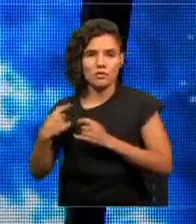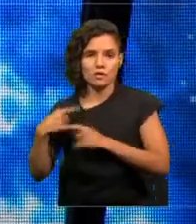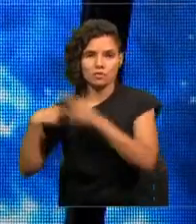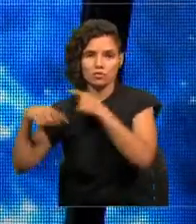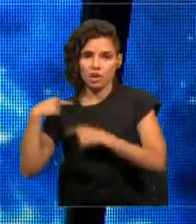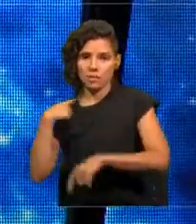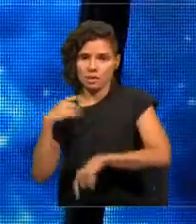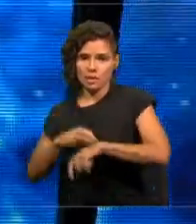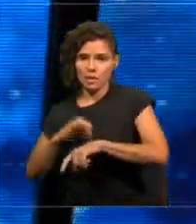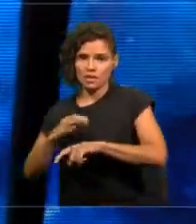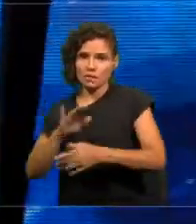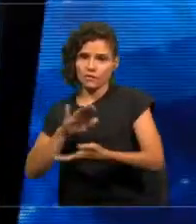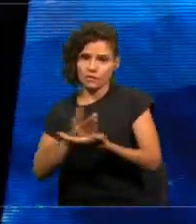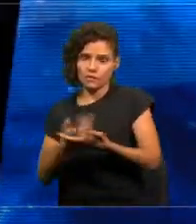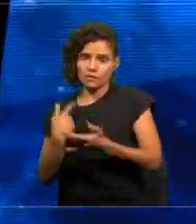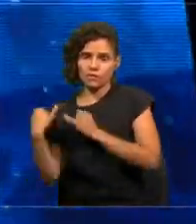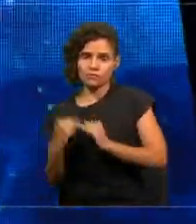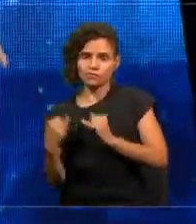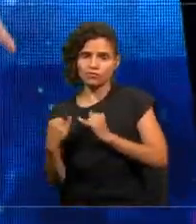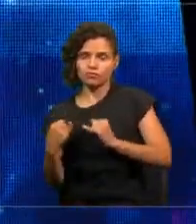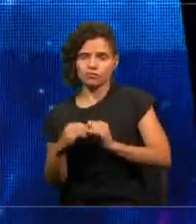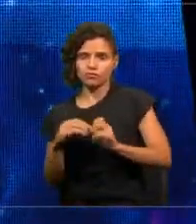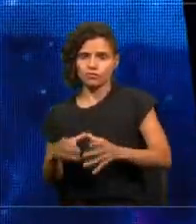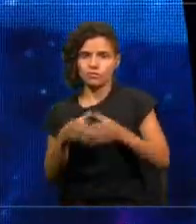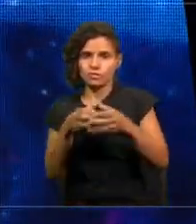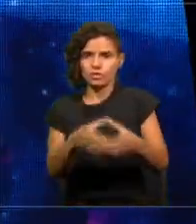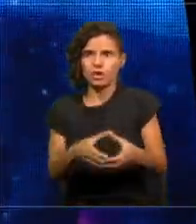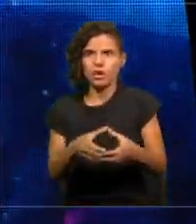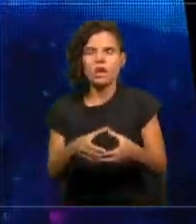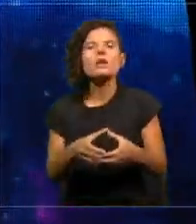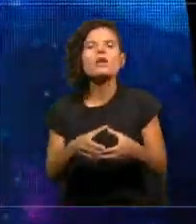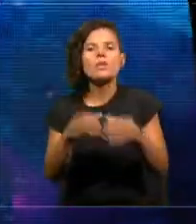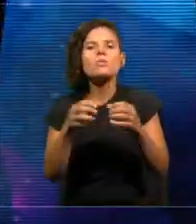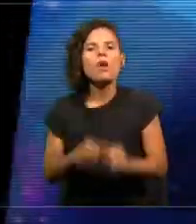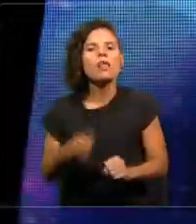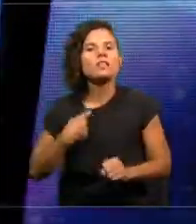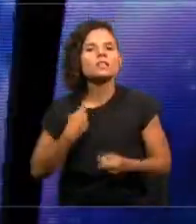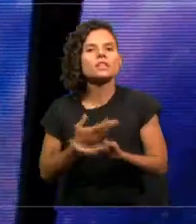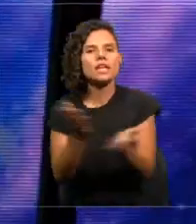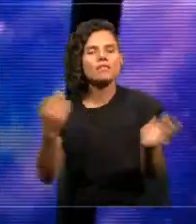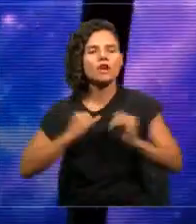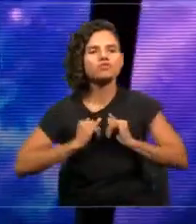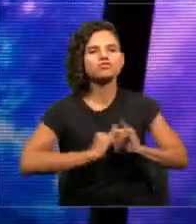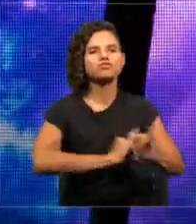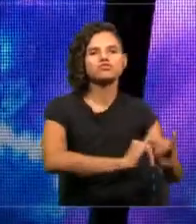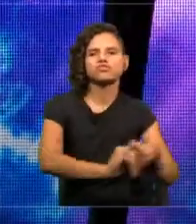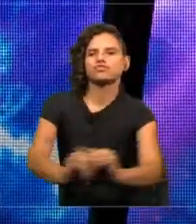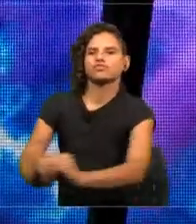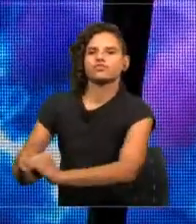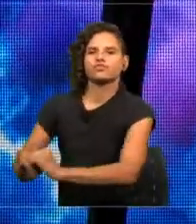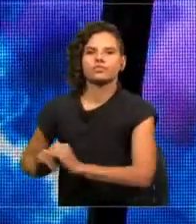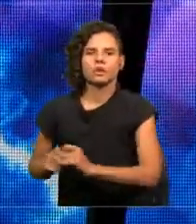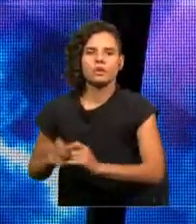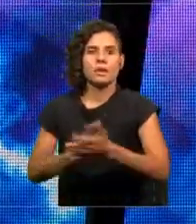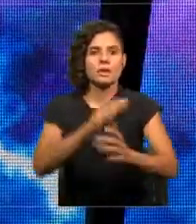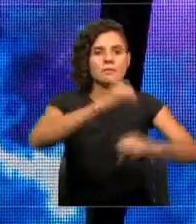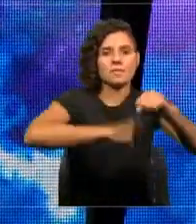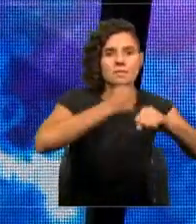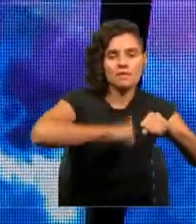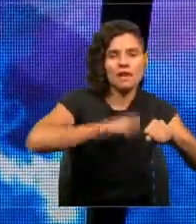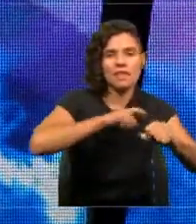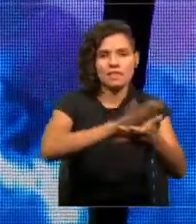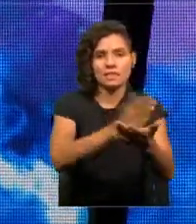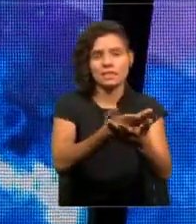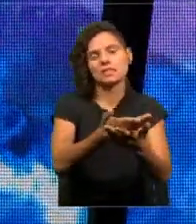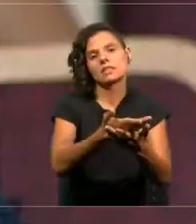ser entregada libremente gracias a la integración vertical a las empresas privadas del tema de